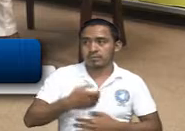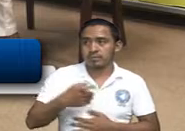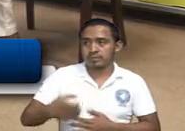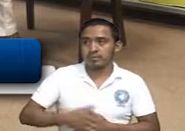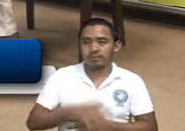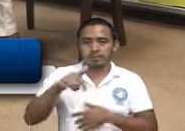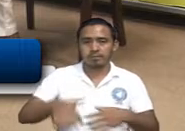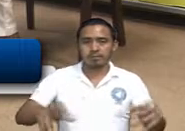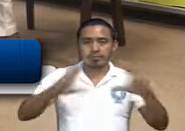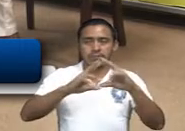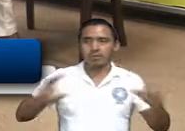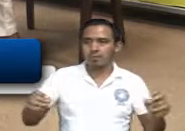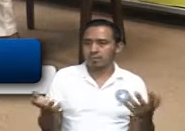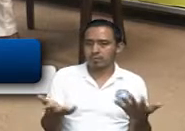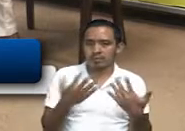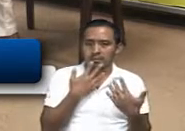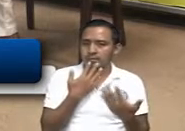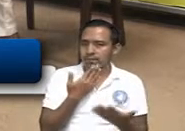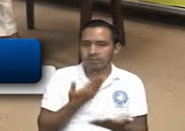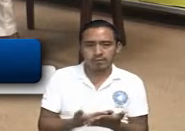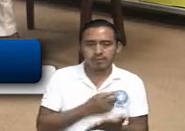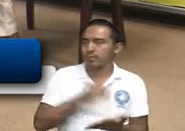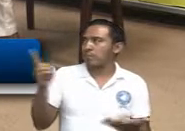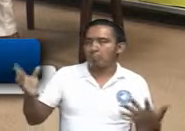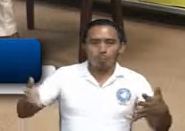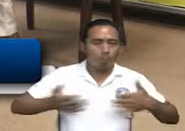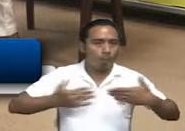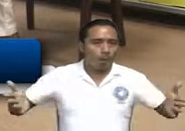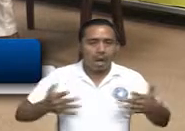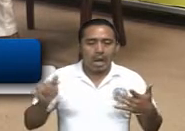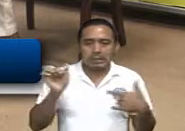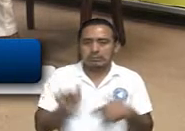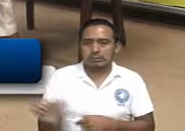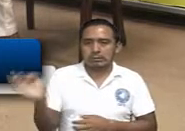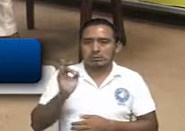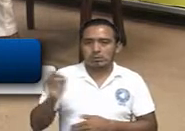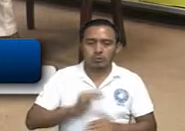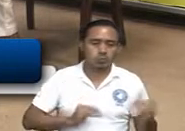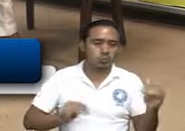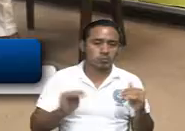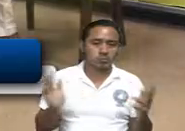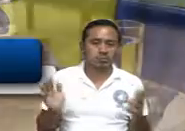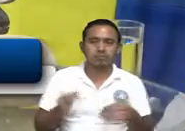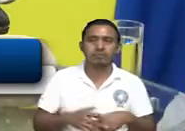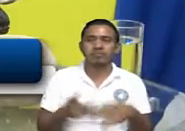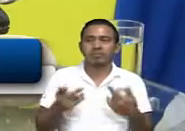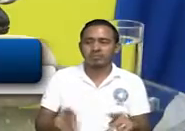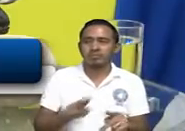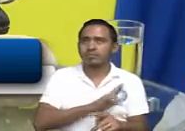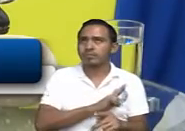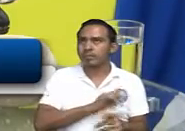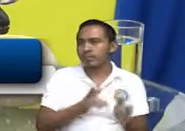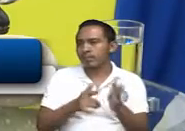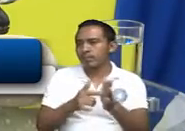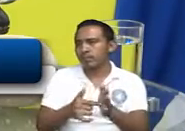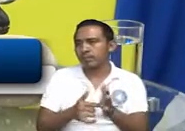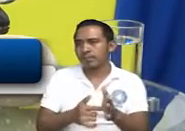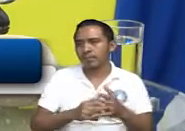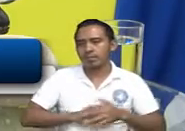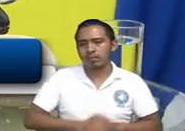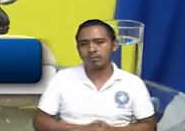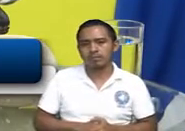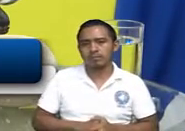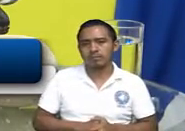control. En Nicaragua, pues gracias a Dios, no tenemos ese nivel todavía, no hemos alcanzado. Pero han habido casos, como por ejemplo,